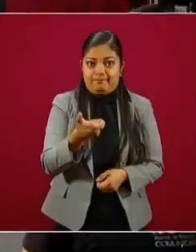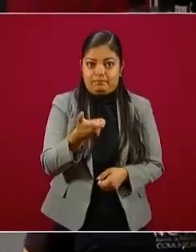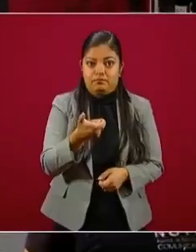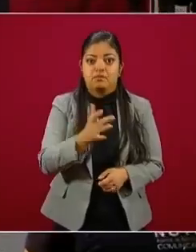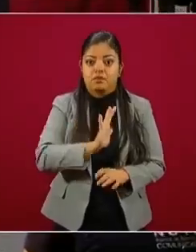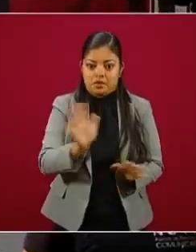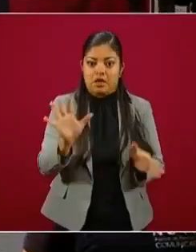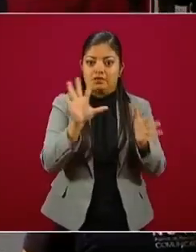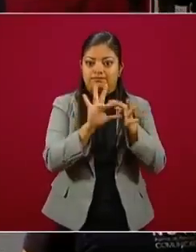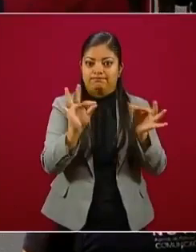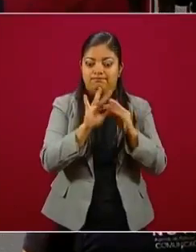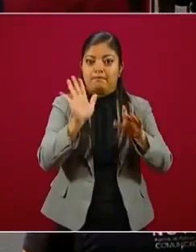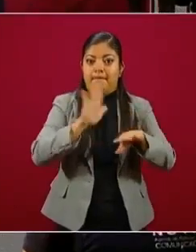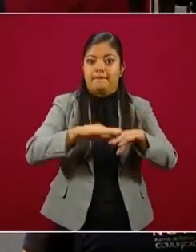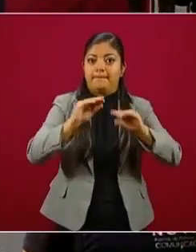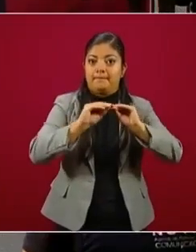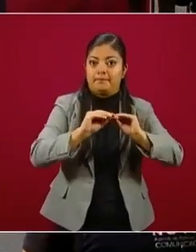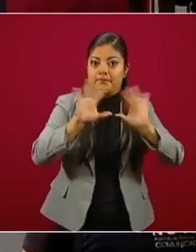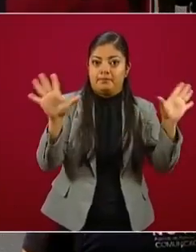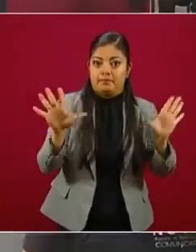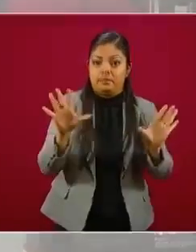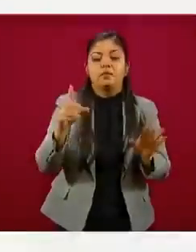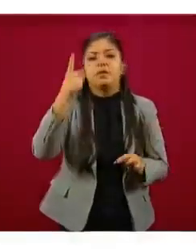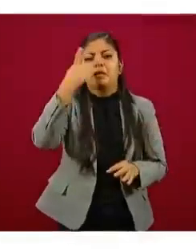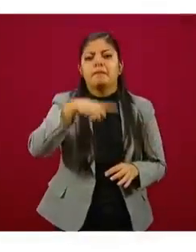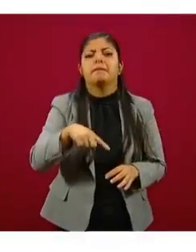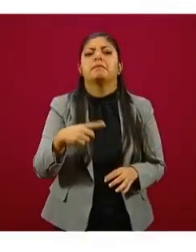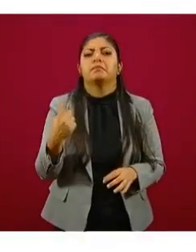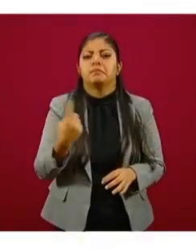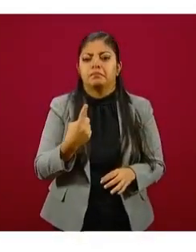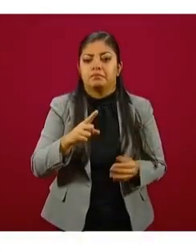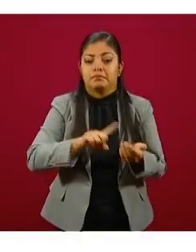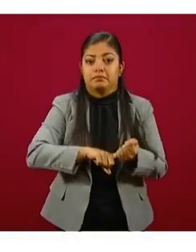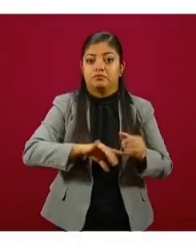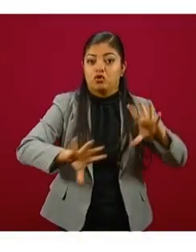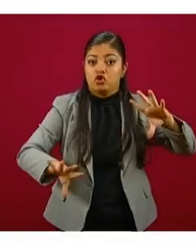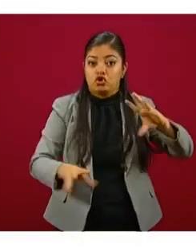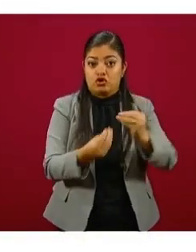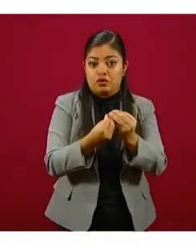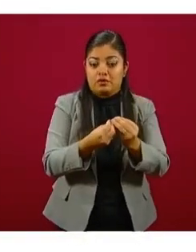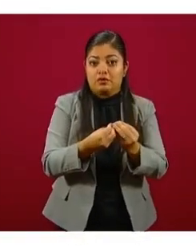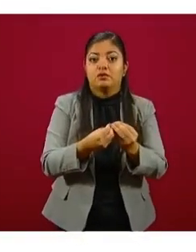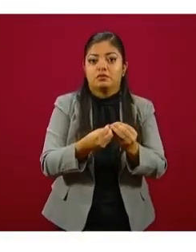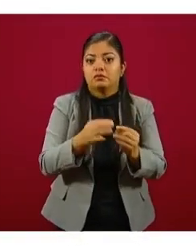desde luego, en lo que les señalamos para que tengan el total final de